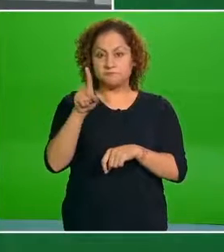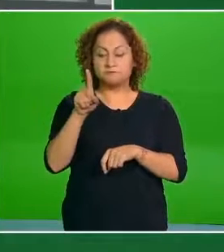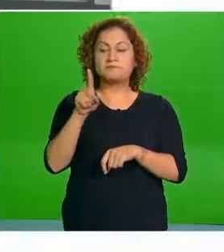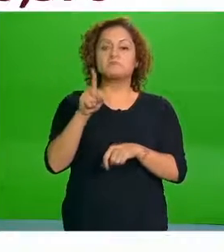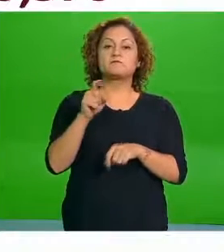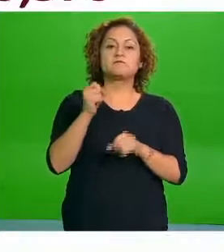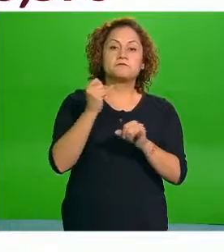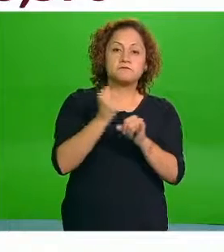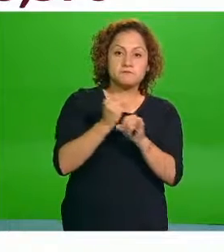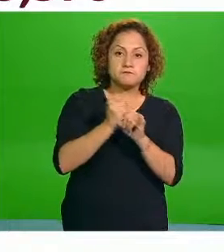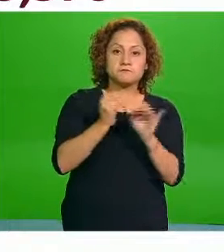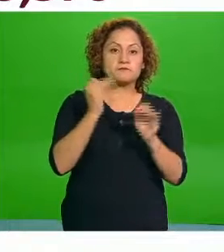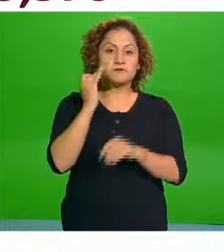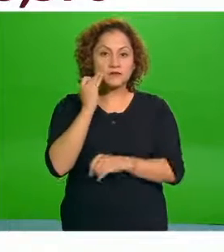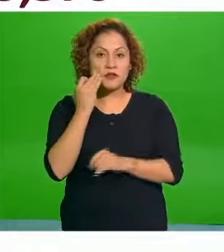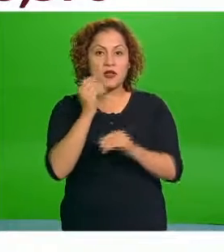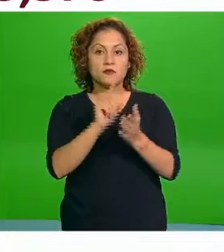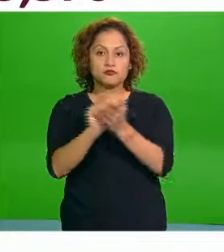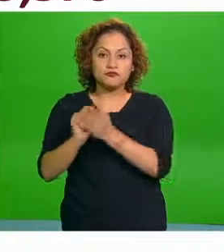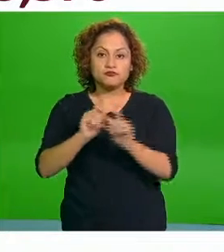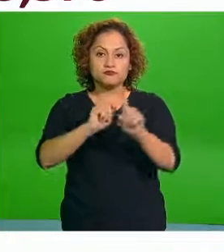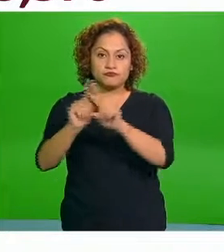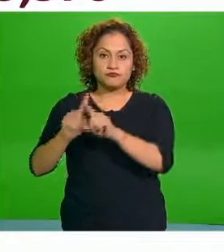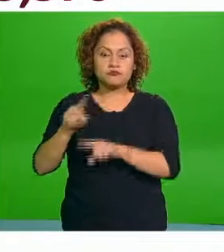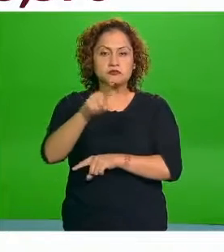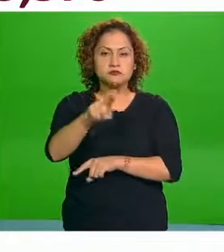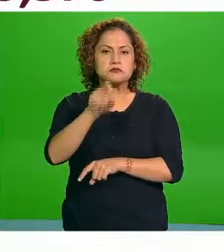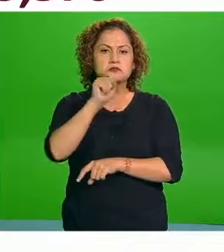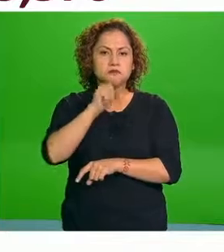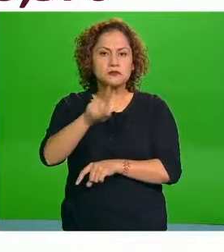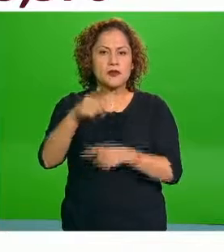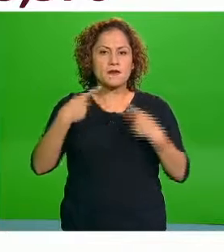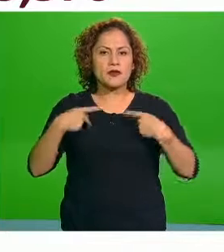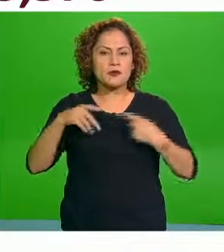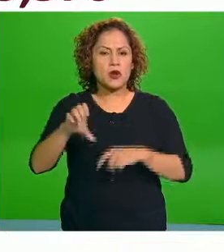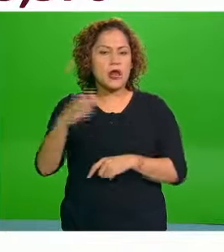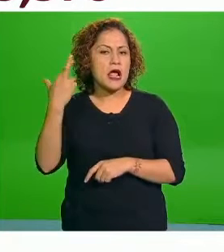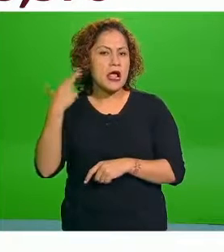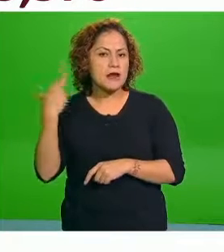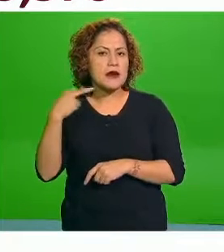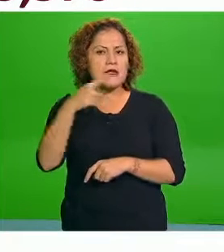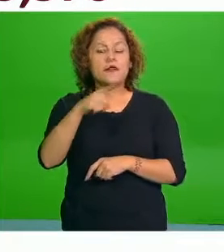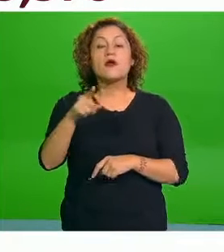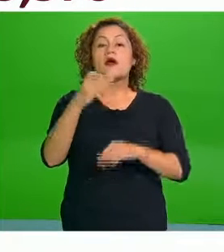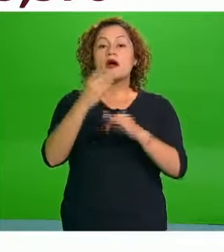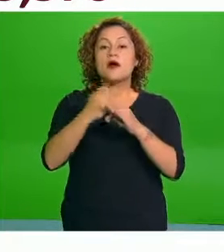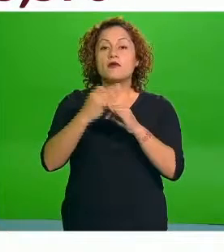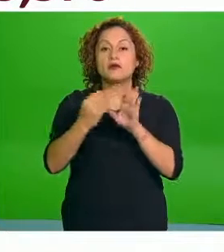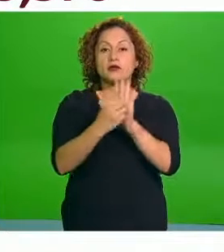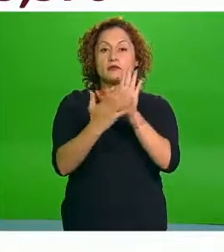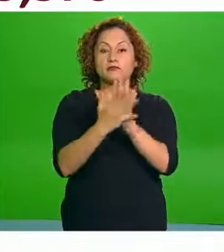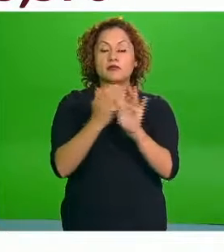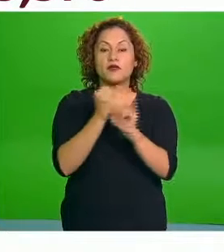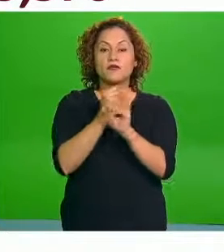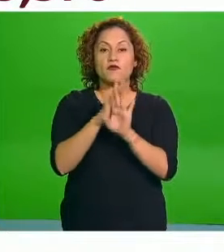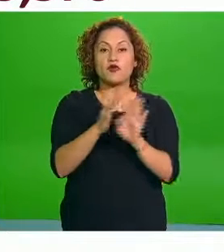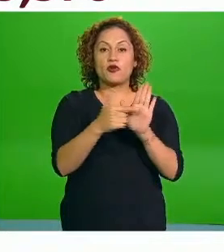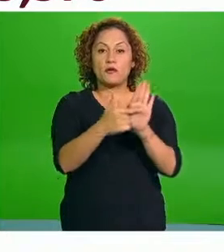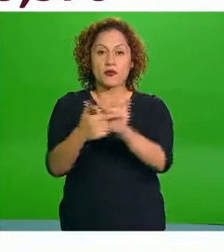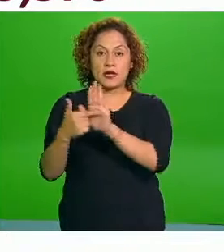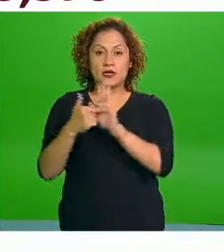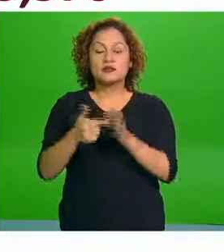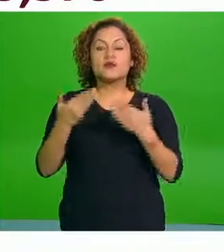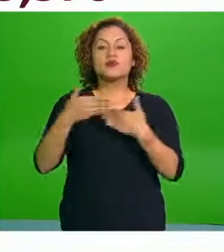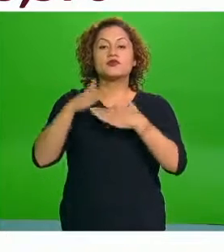nivel televisivo y quienes nos escuchan desde la radio, estamos identificando claramente los casos incidentes y activos estimados con